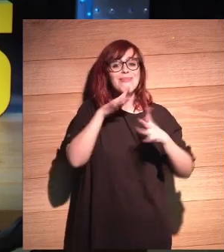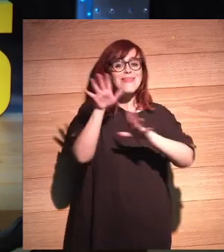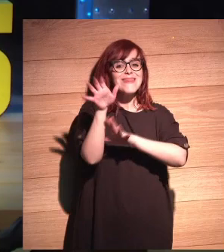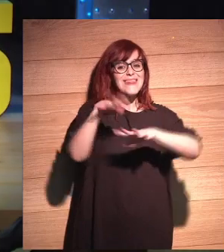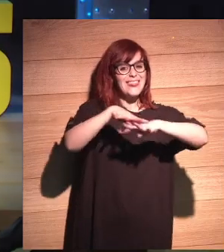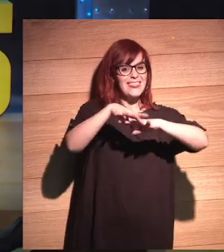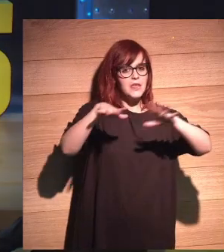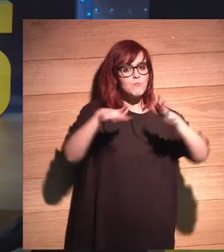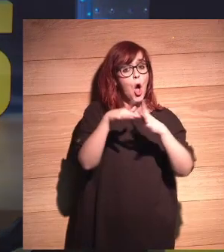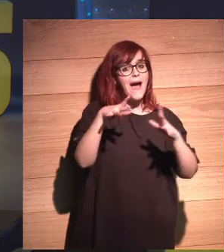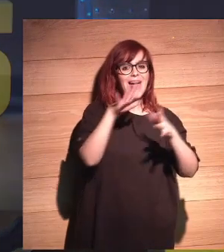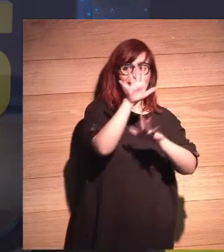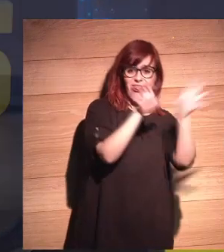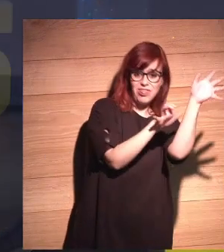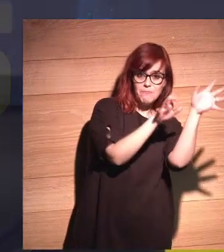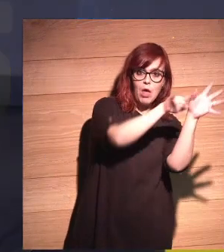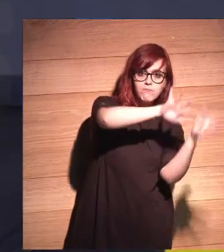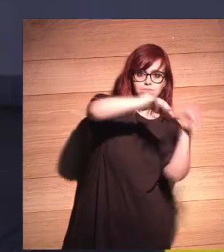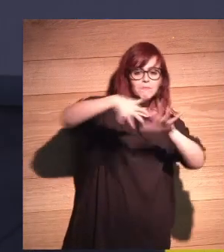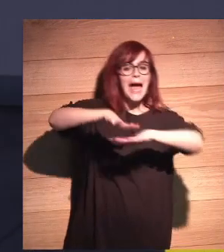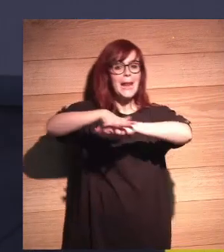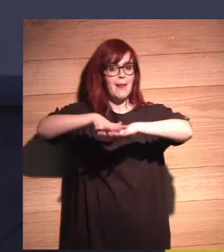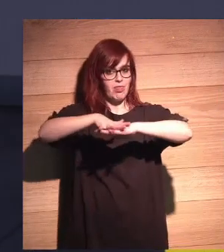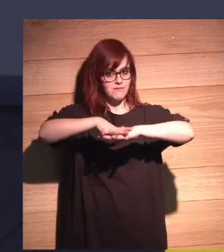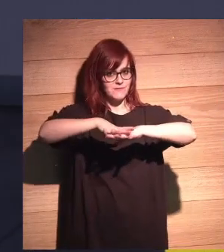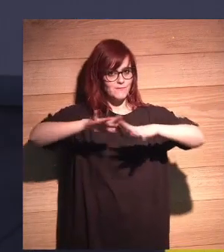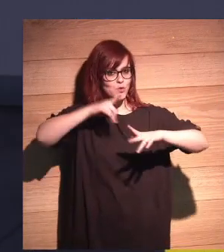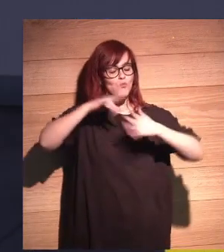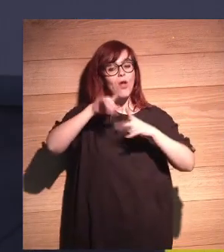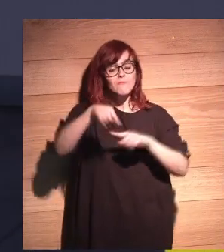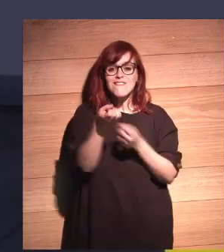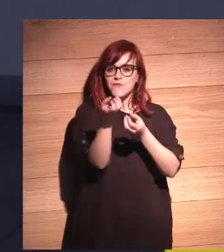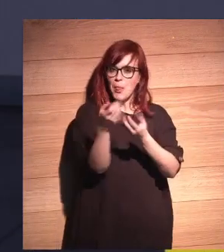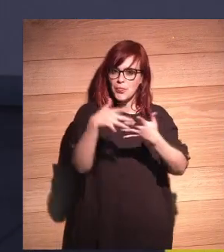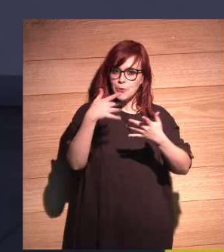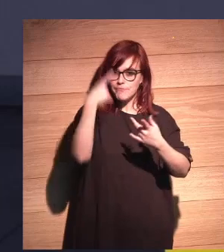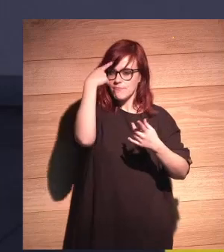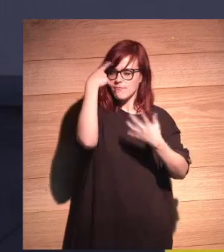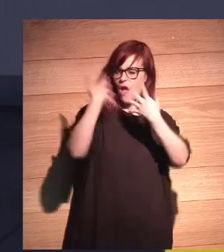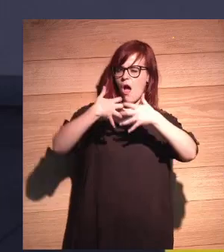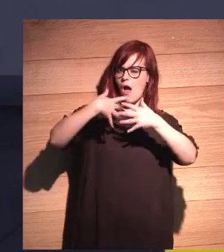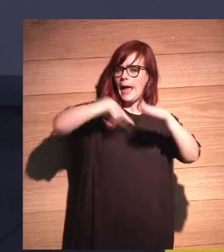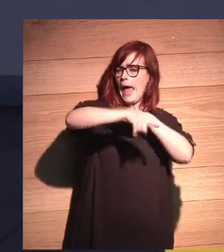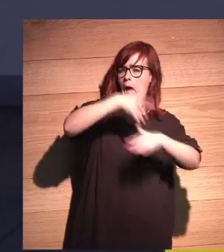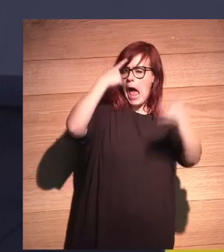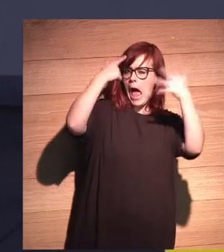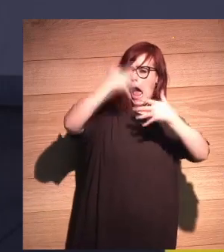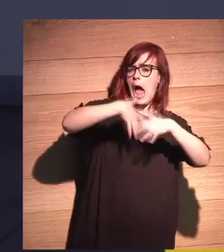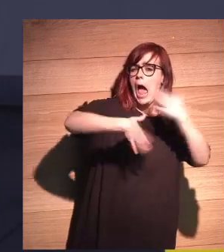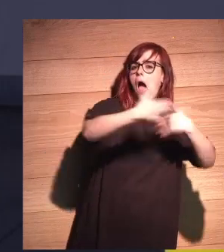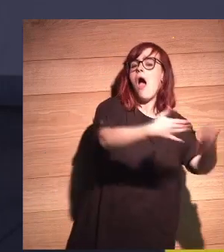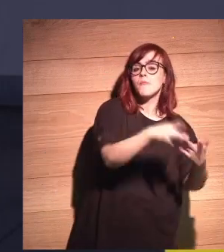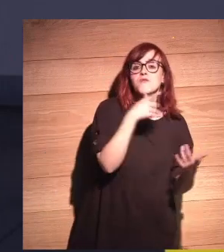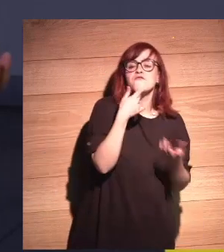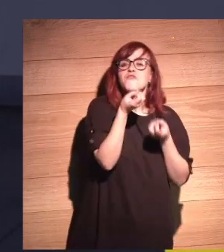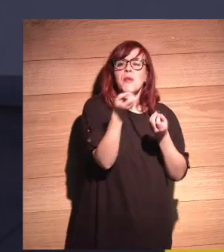circuitos forman unas redes y se produce el procesamiento de información en el cerebro. ¿Qué tipo de información? Bueno,